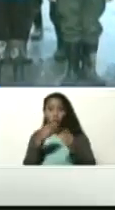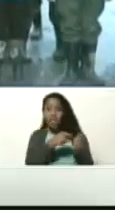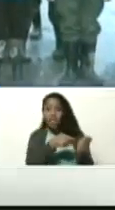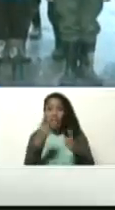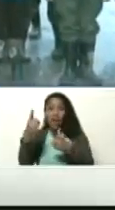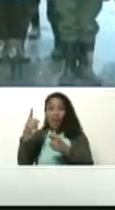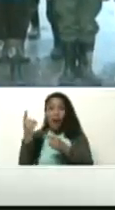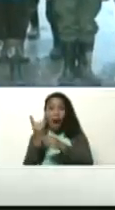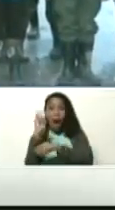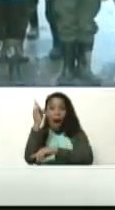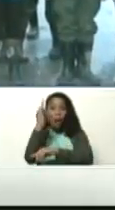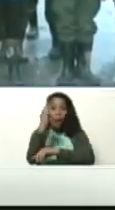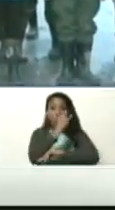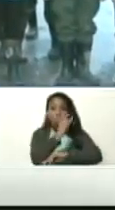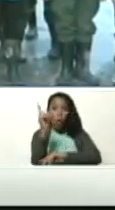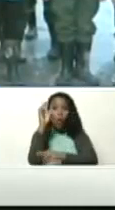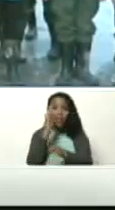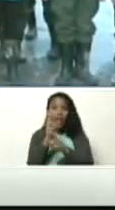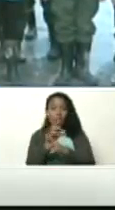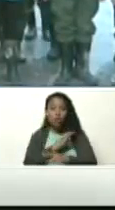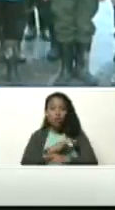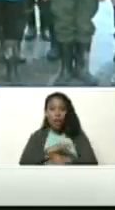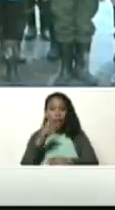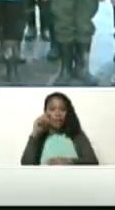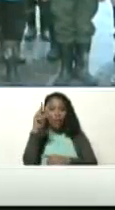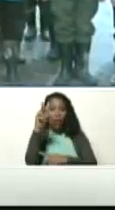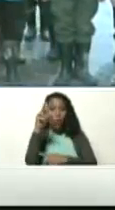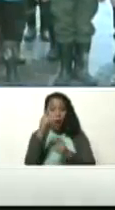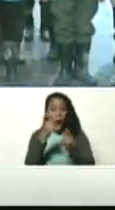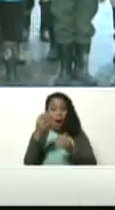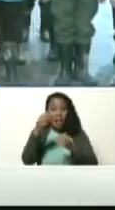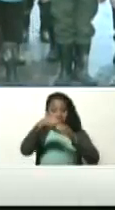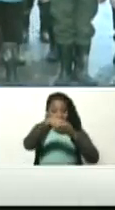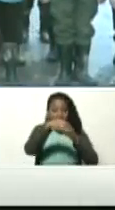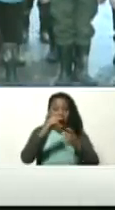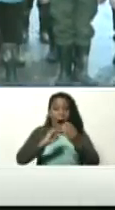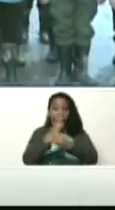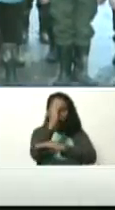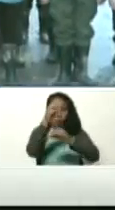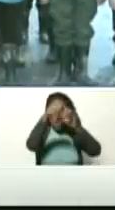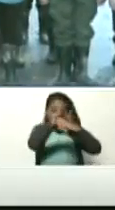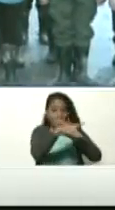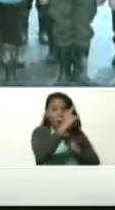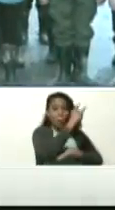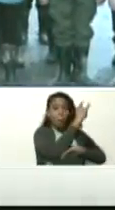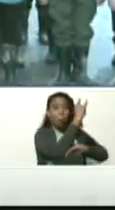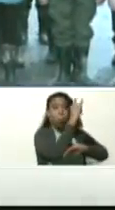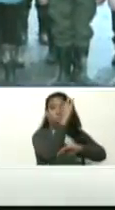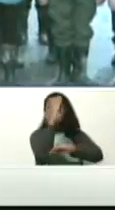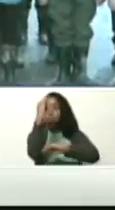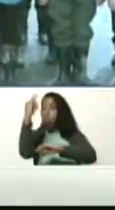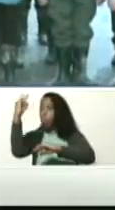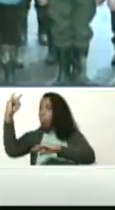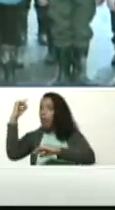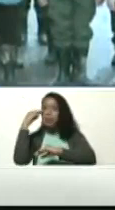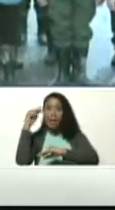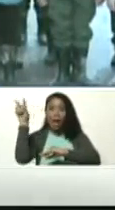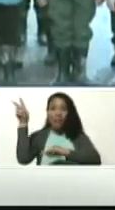imagen en las redes sociales donde sale un árbol de raíz y se va de pie el árbol. El